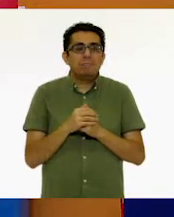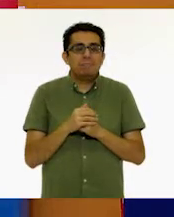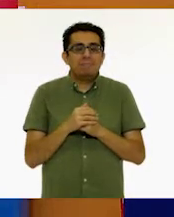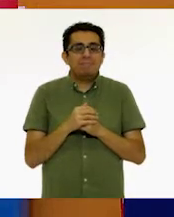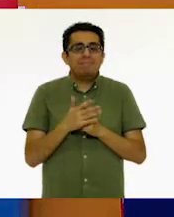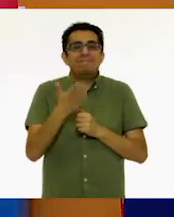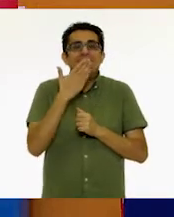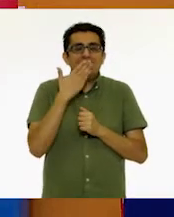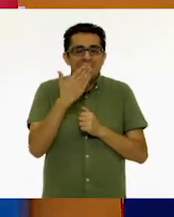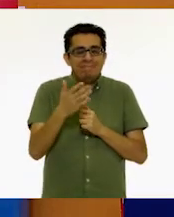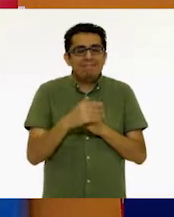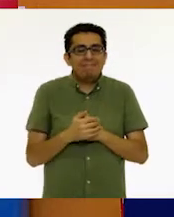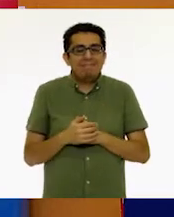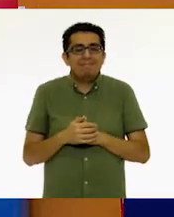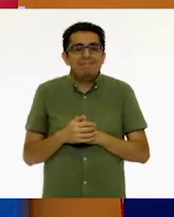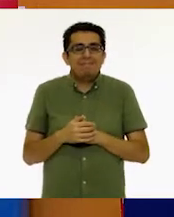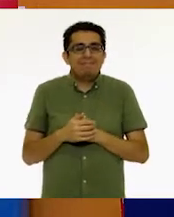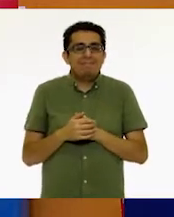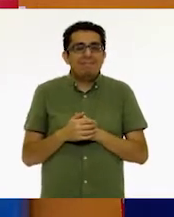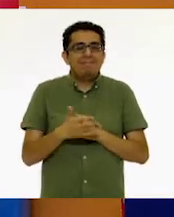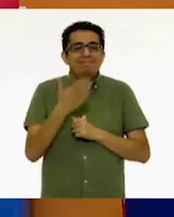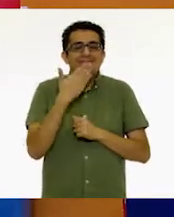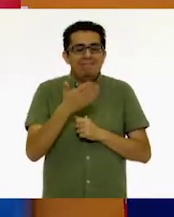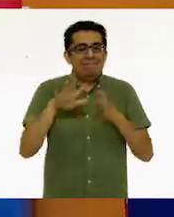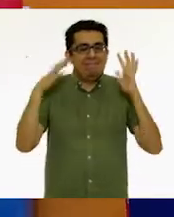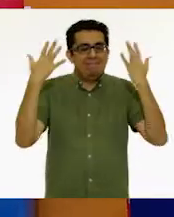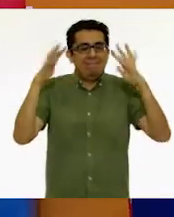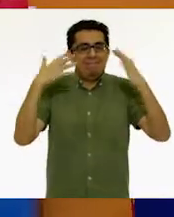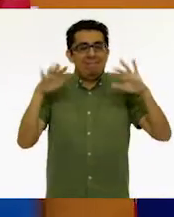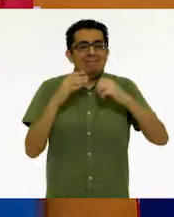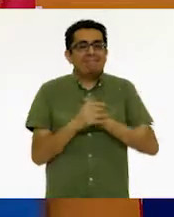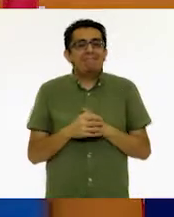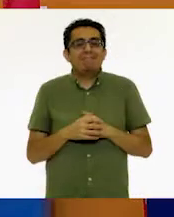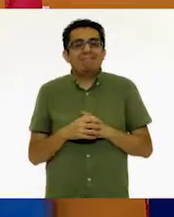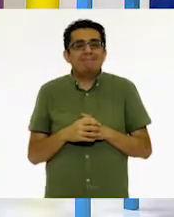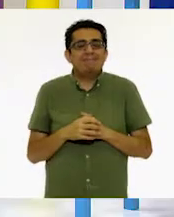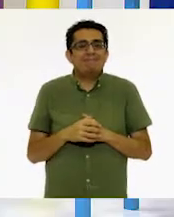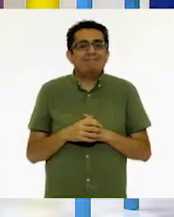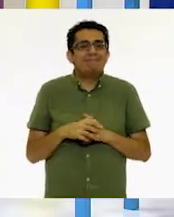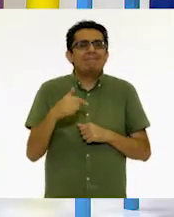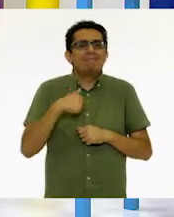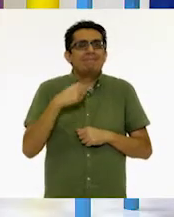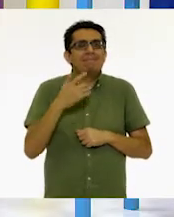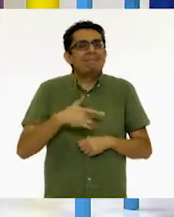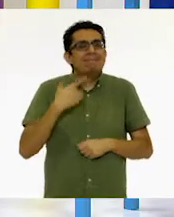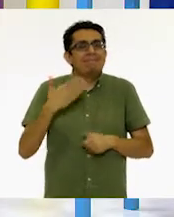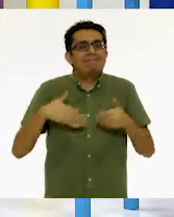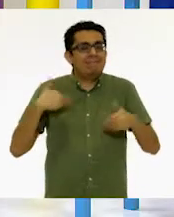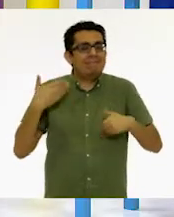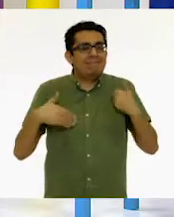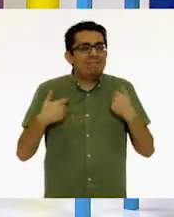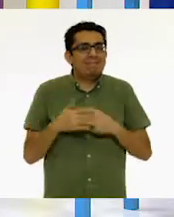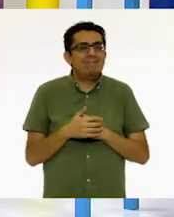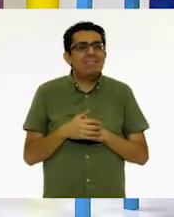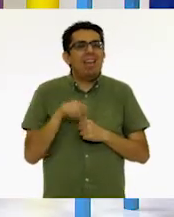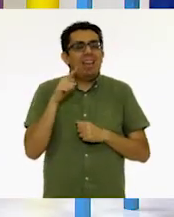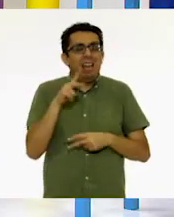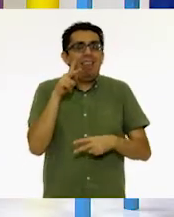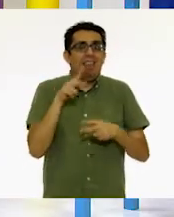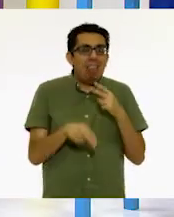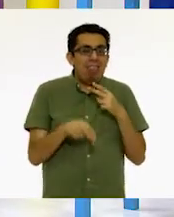Pica. ¡Bien! ¡Eso! Muy bien. ¿Cómo ¿Qué te les pareció? Fue? Ay, a mí muy divertido. Me tropecé un